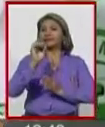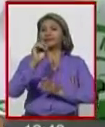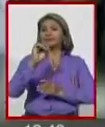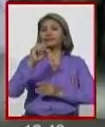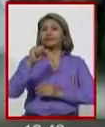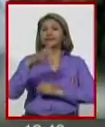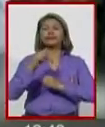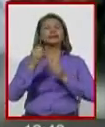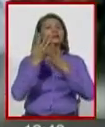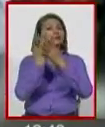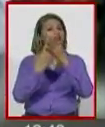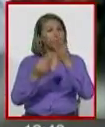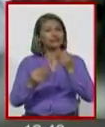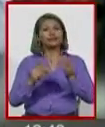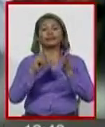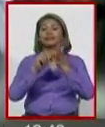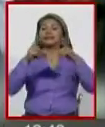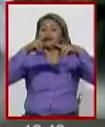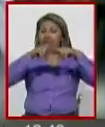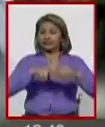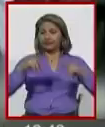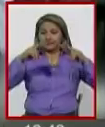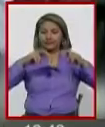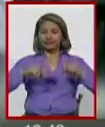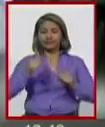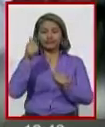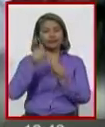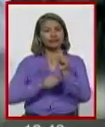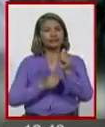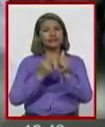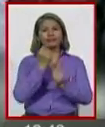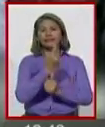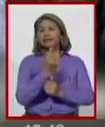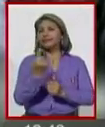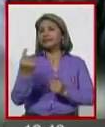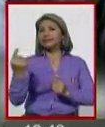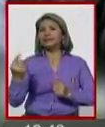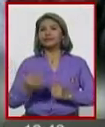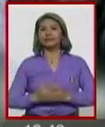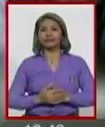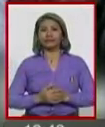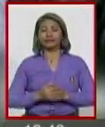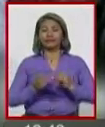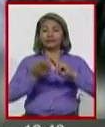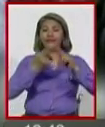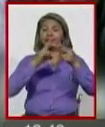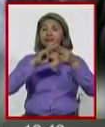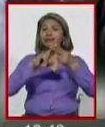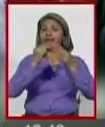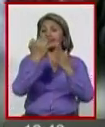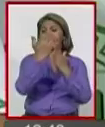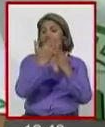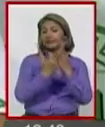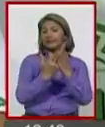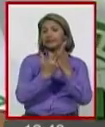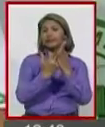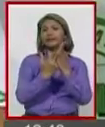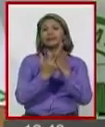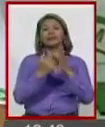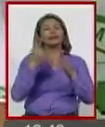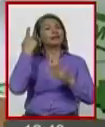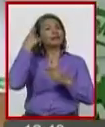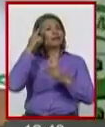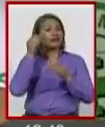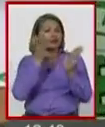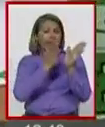Código Penal, para luego pues sentarse y analizar cada uno de los artículos que serían convenientes